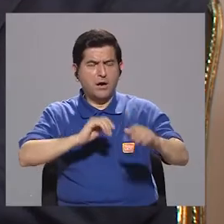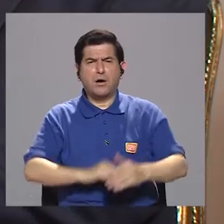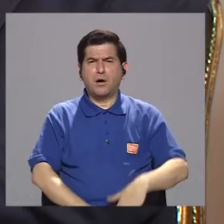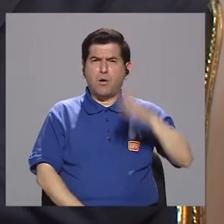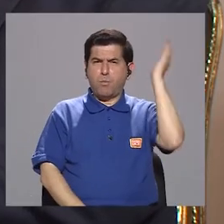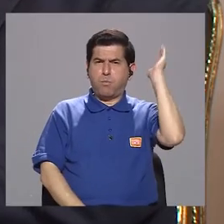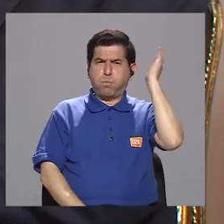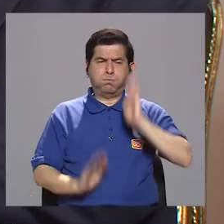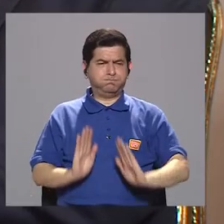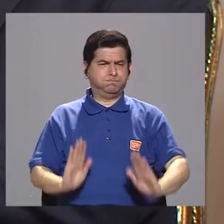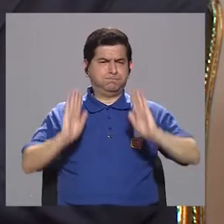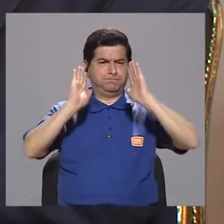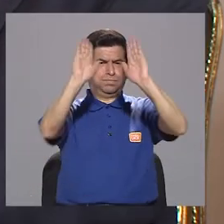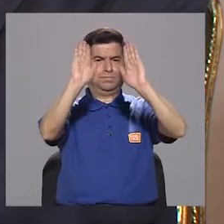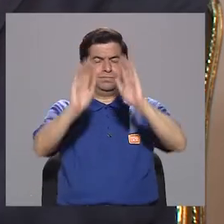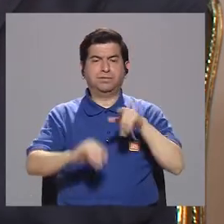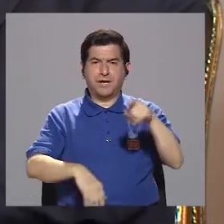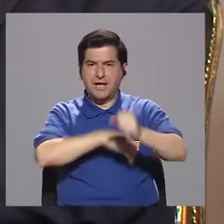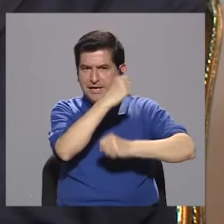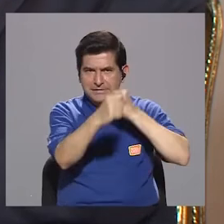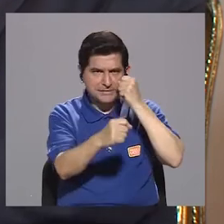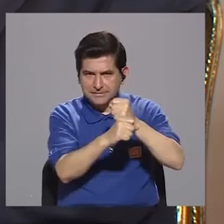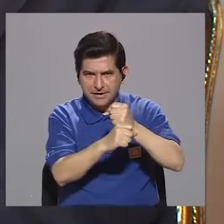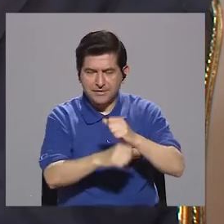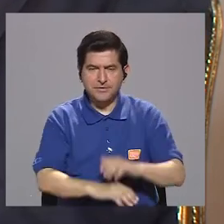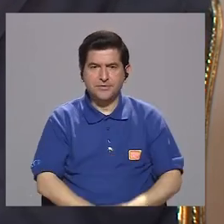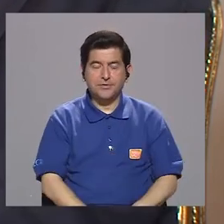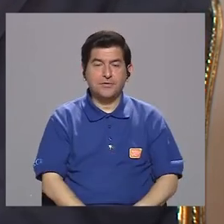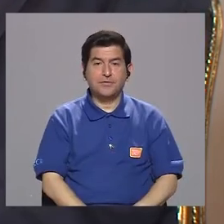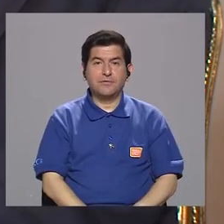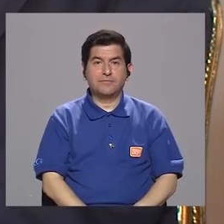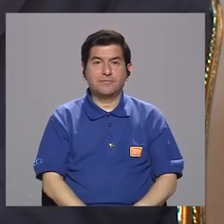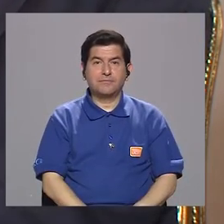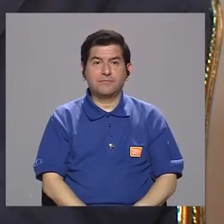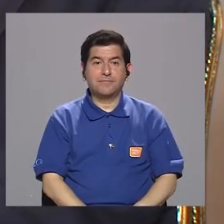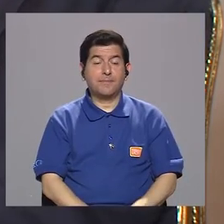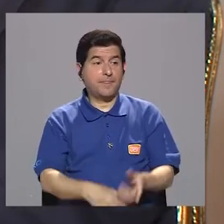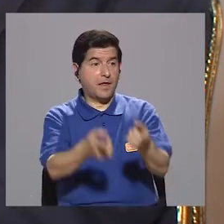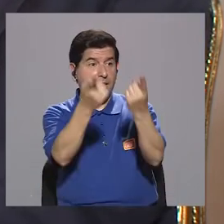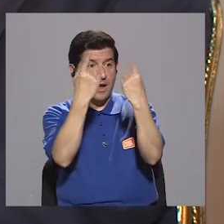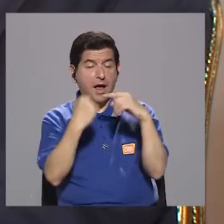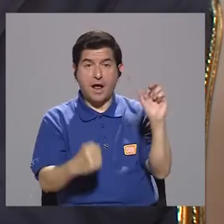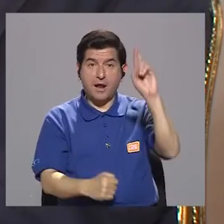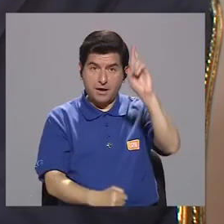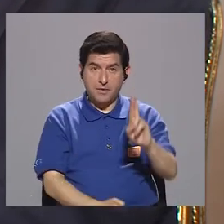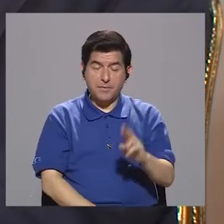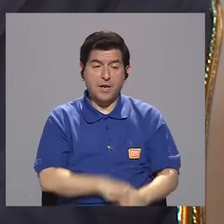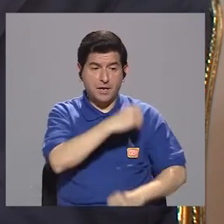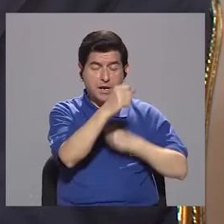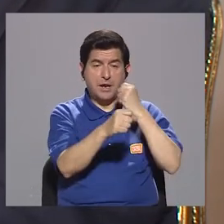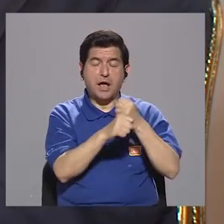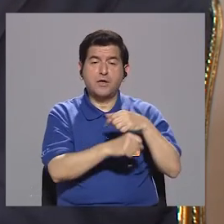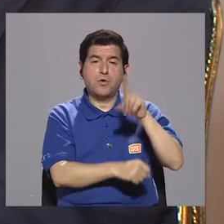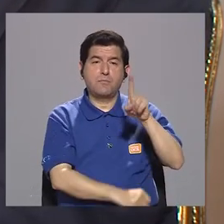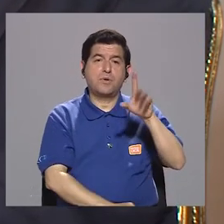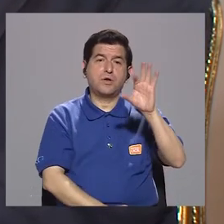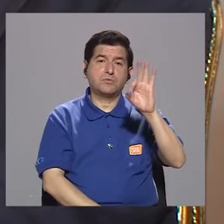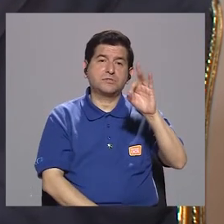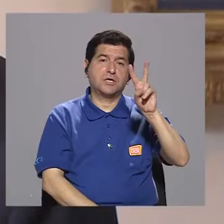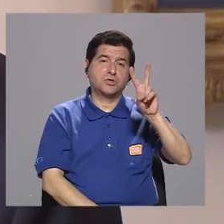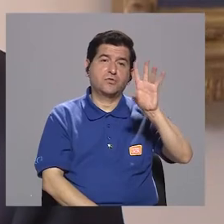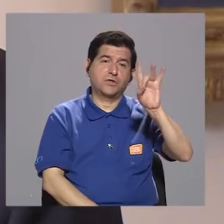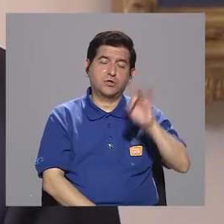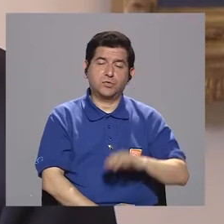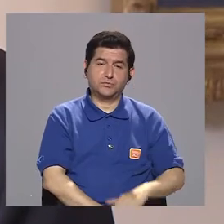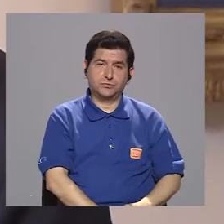conferencias maravillosas en aquellos años. Y al llegar entonces a Costa Rica en el año